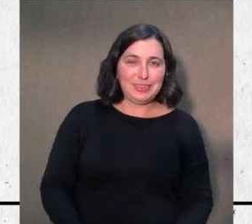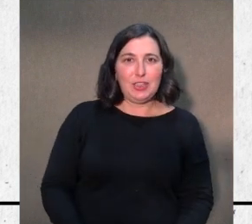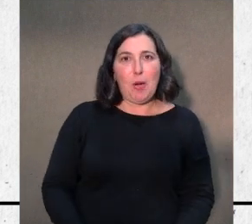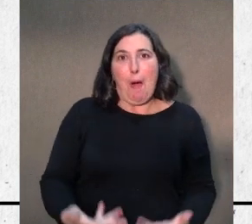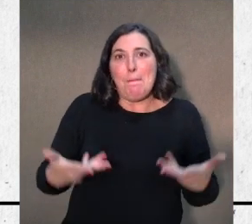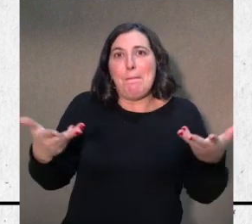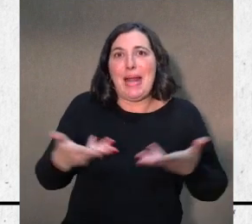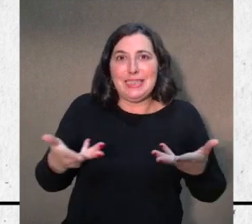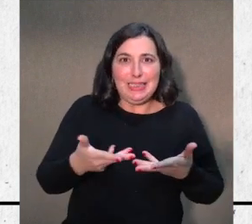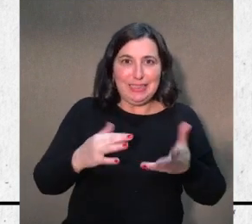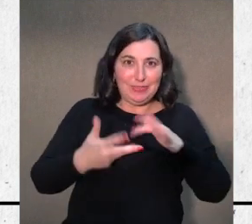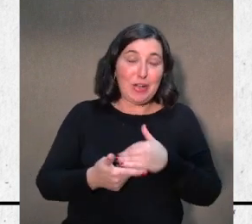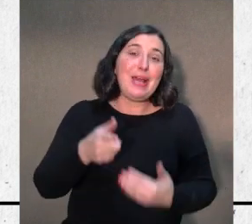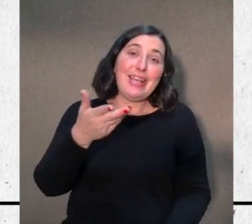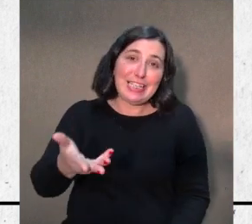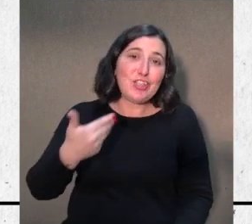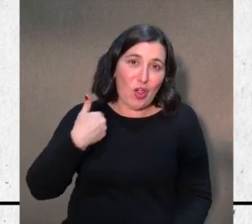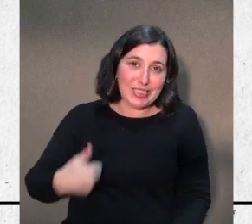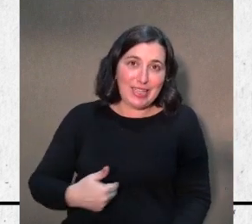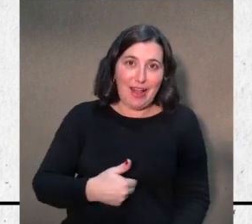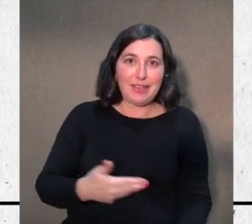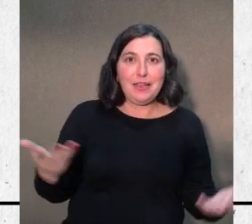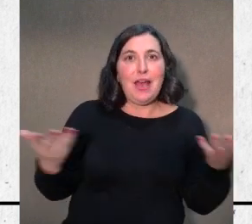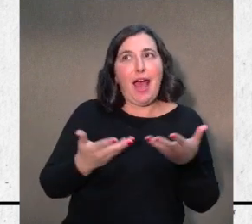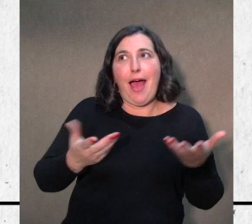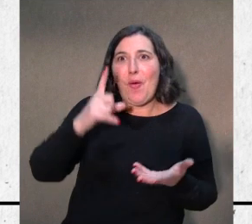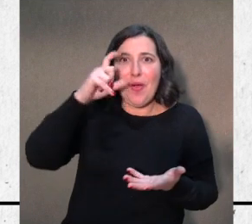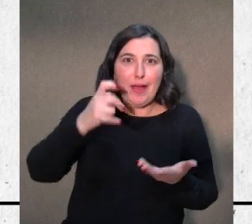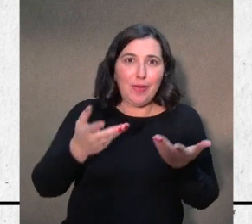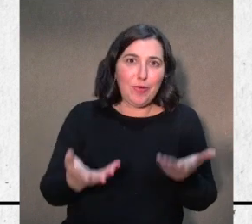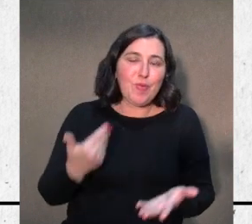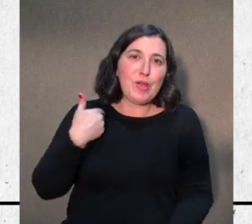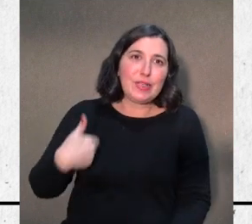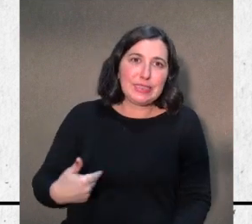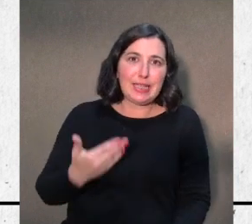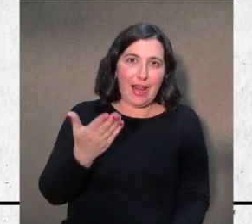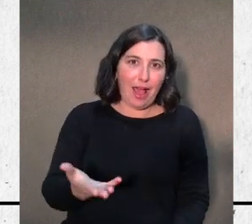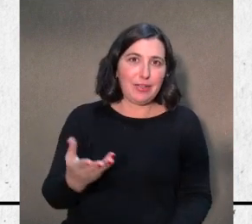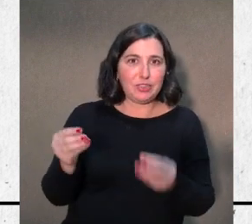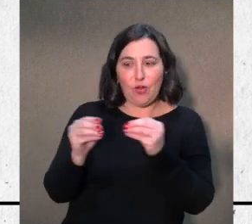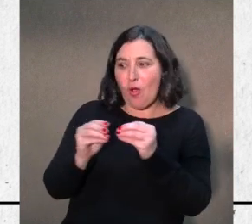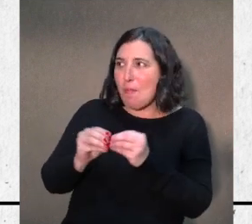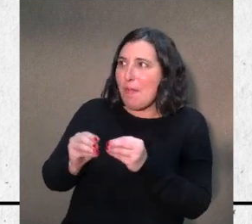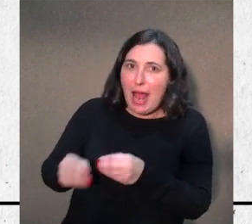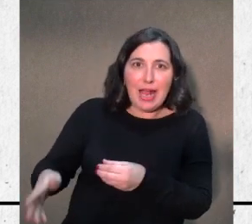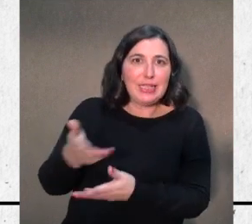obviamente, ¿no? Los compañeros, estar en actividad, el teatro, es esa comunicación con el público